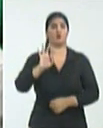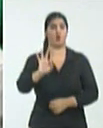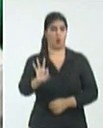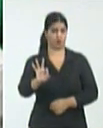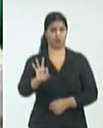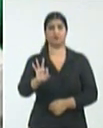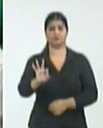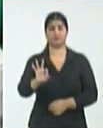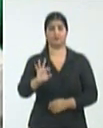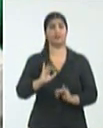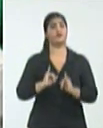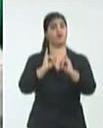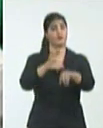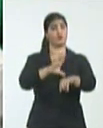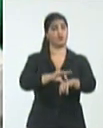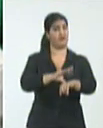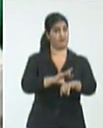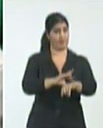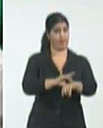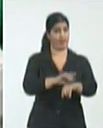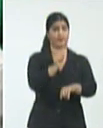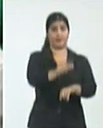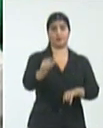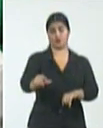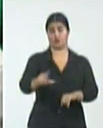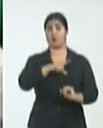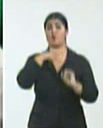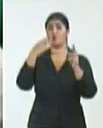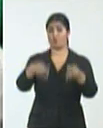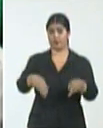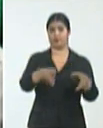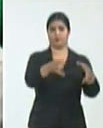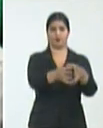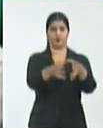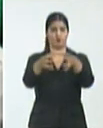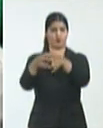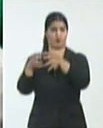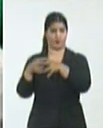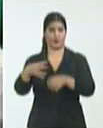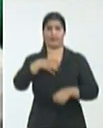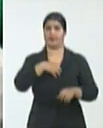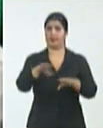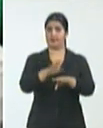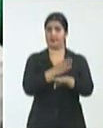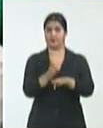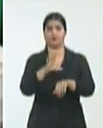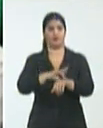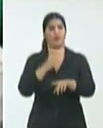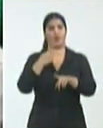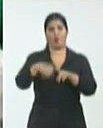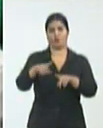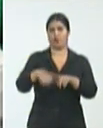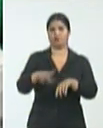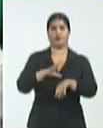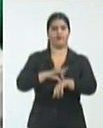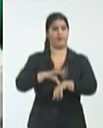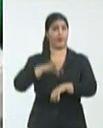personas que fallecieron en nuestro país, además de la enfermedad pulmonar obstructiva crónica, la